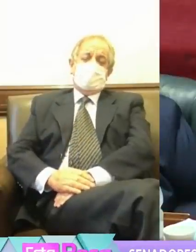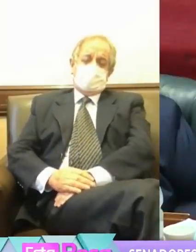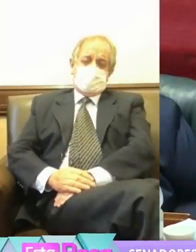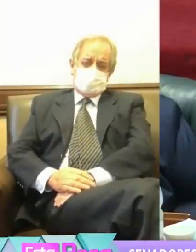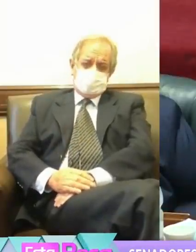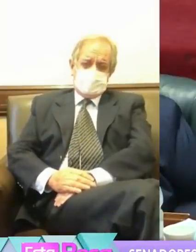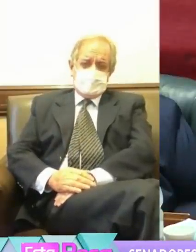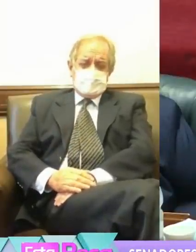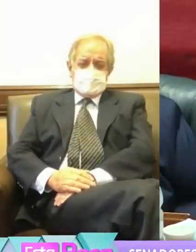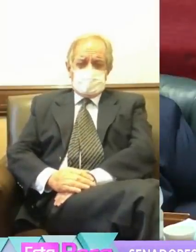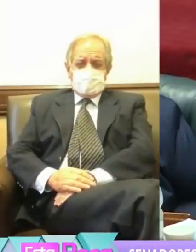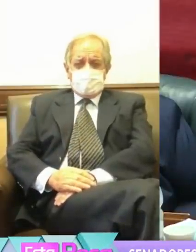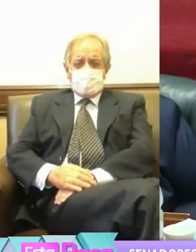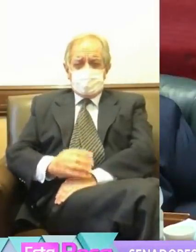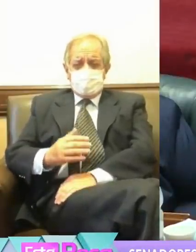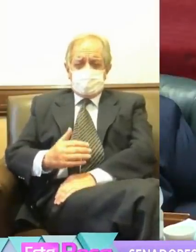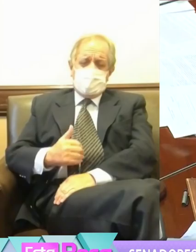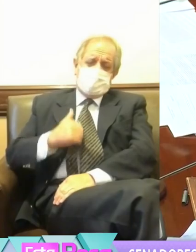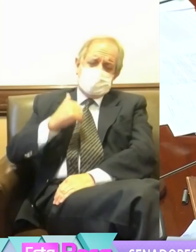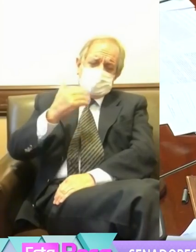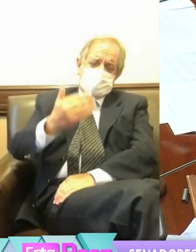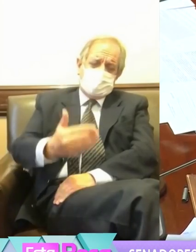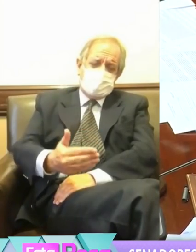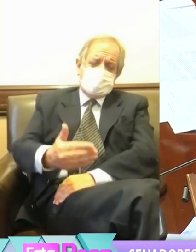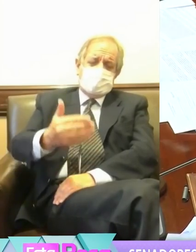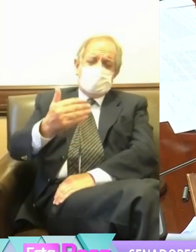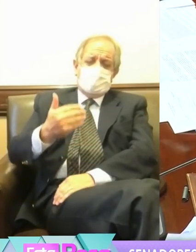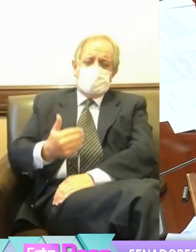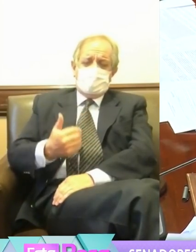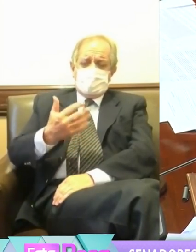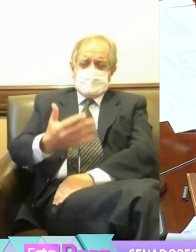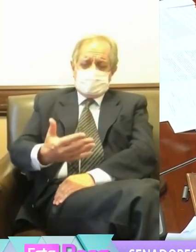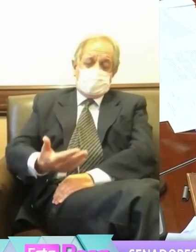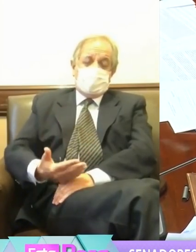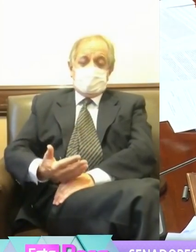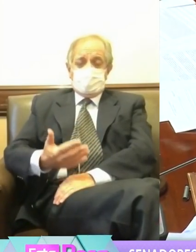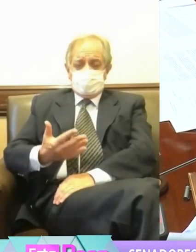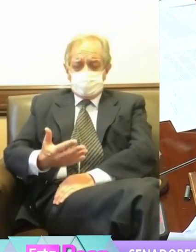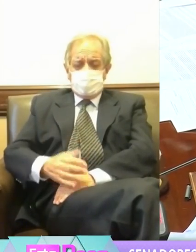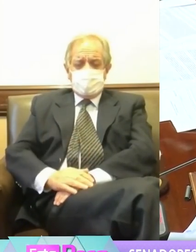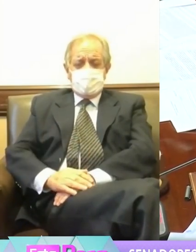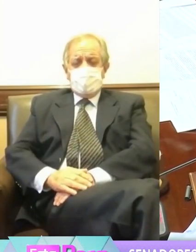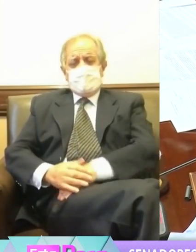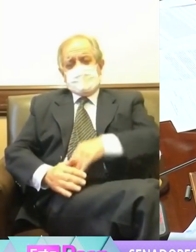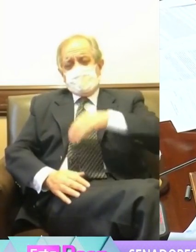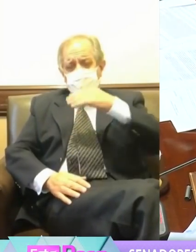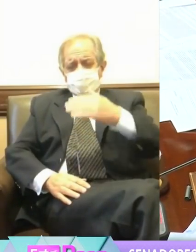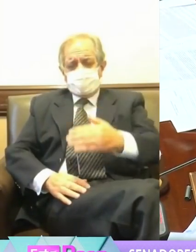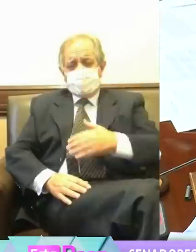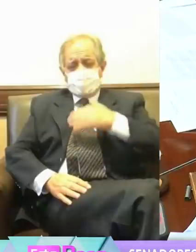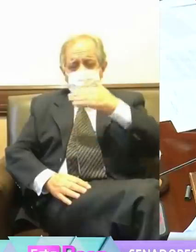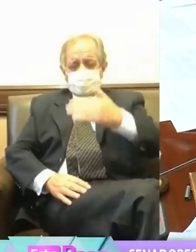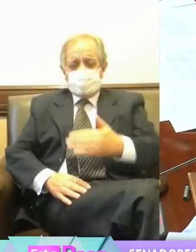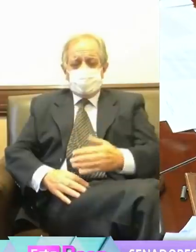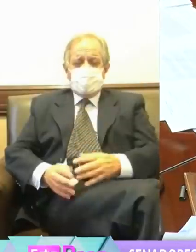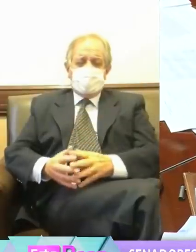promesa electoral. Porque en la promesa electoral, más allá de que haya temas que puedan ser compartidos o no, están muchos